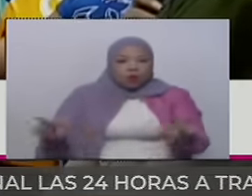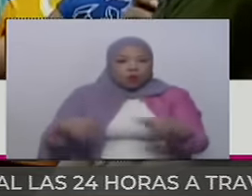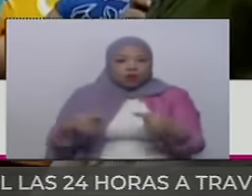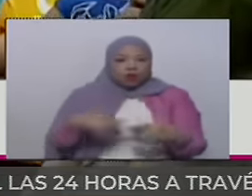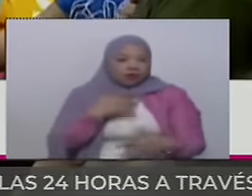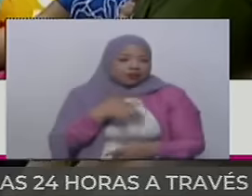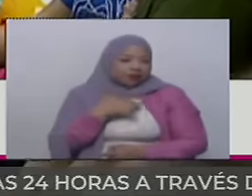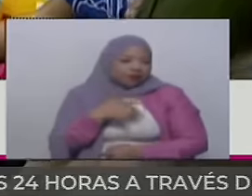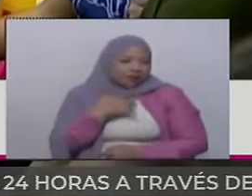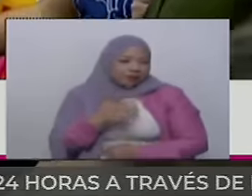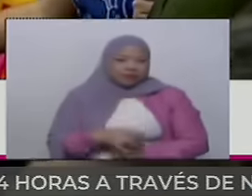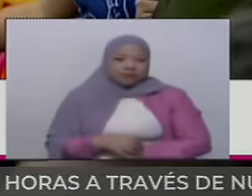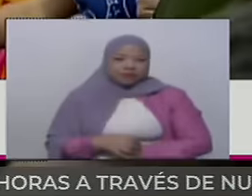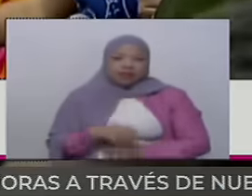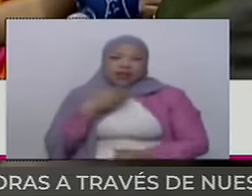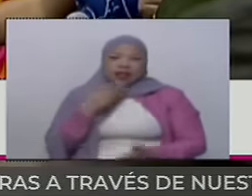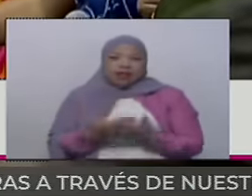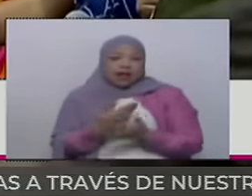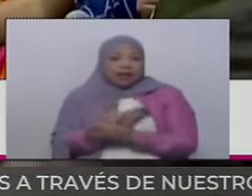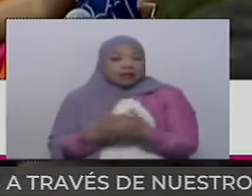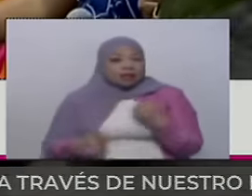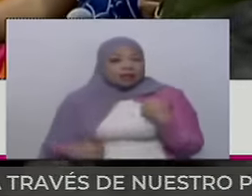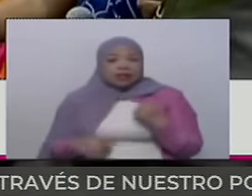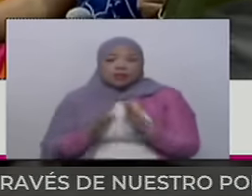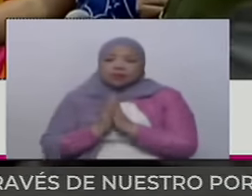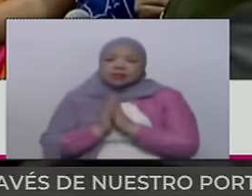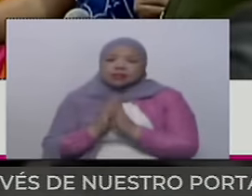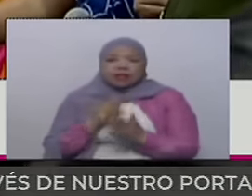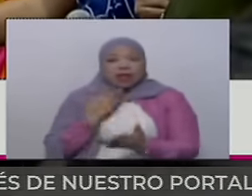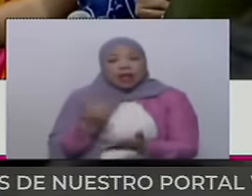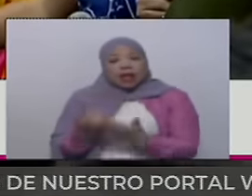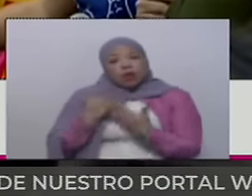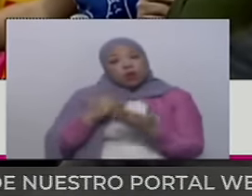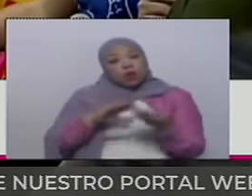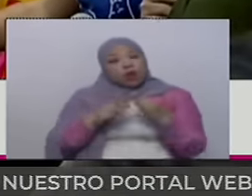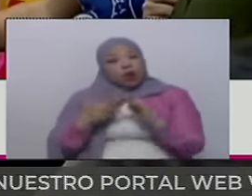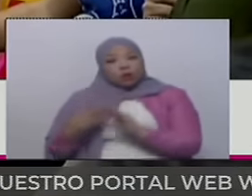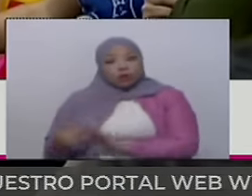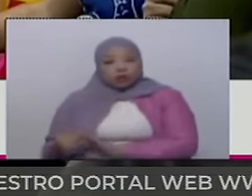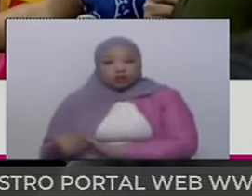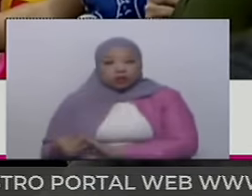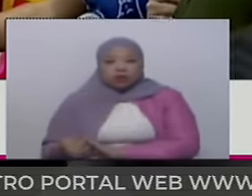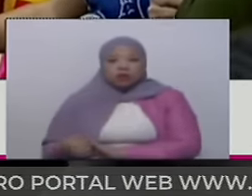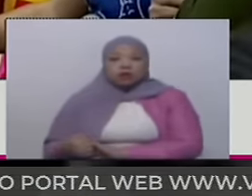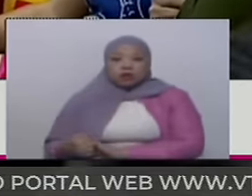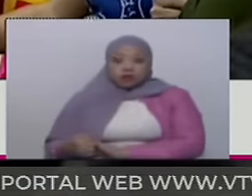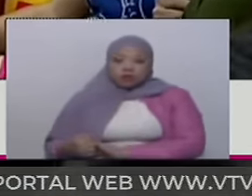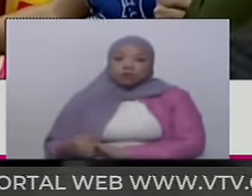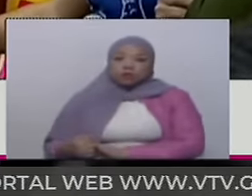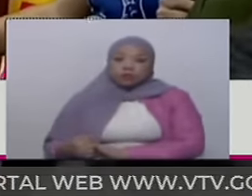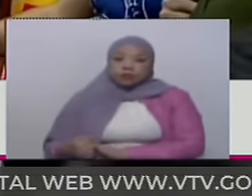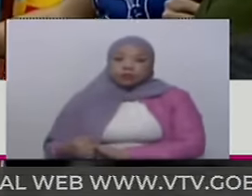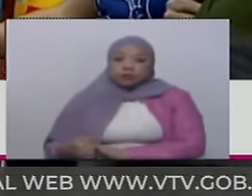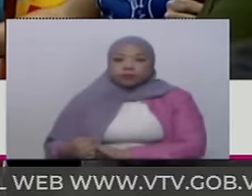muy agradecida porque, bueno, con esto se ayuda bastante a la comunidad, que, bueno, mi comunidad